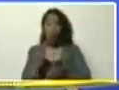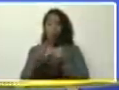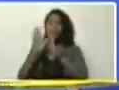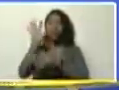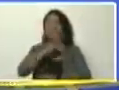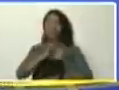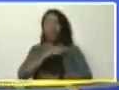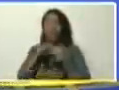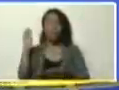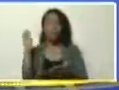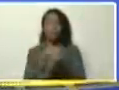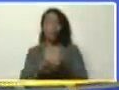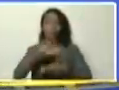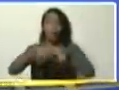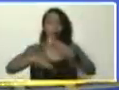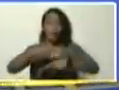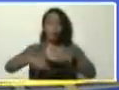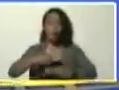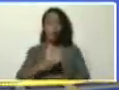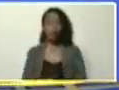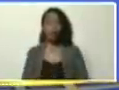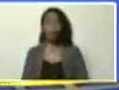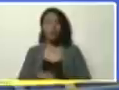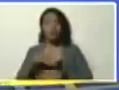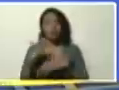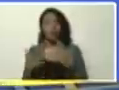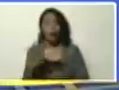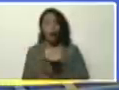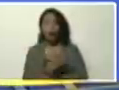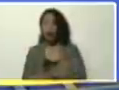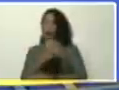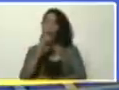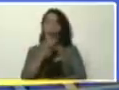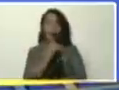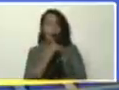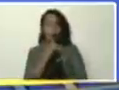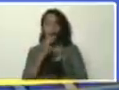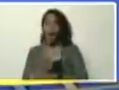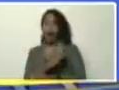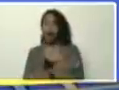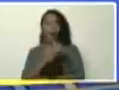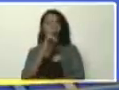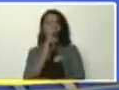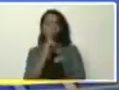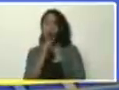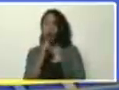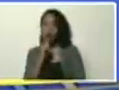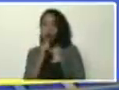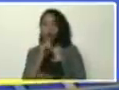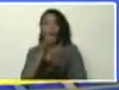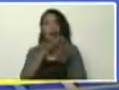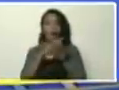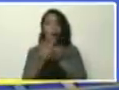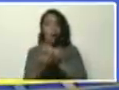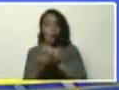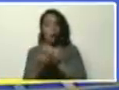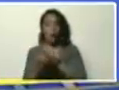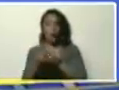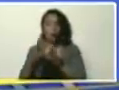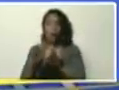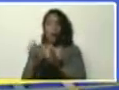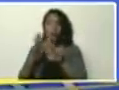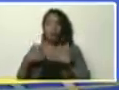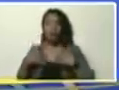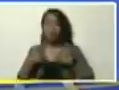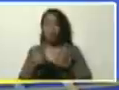social instalado por la revolución que antes no teníamos. Antes no teníamos en el barrio el módulo de